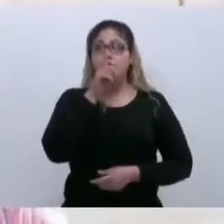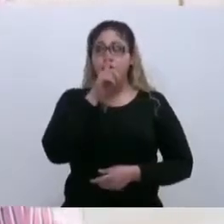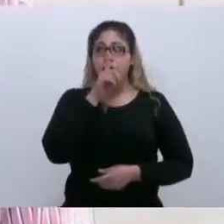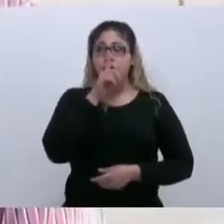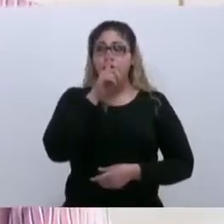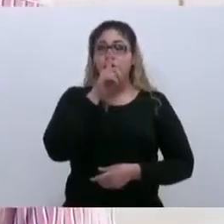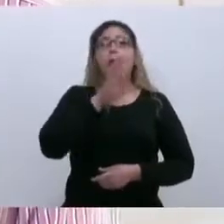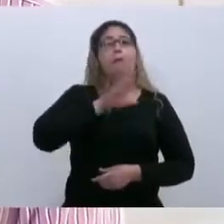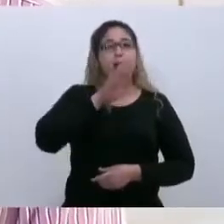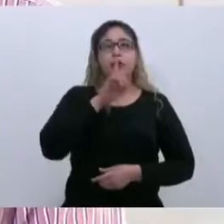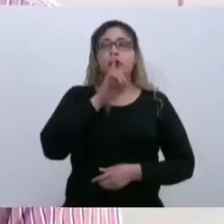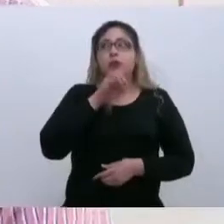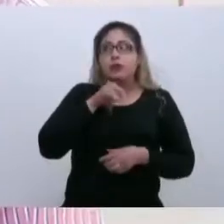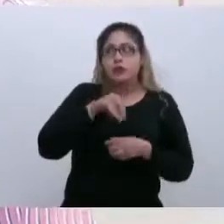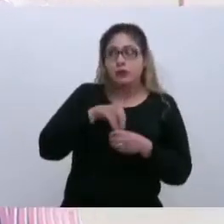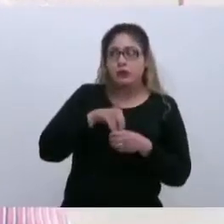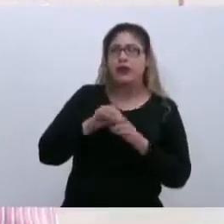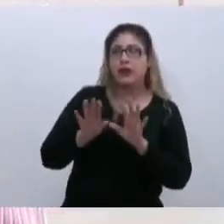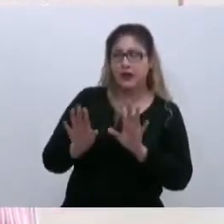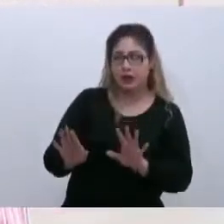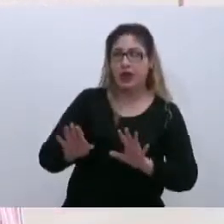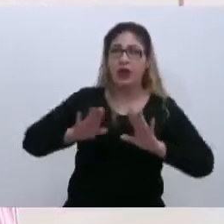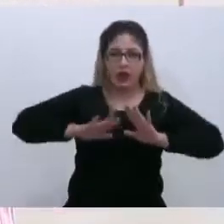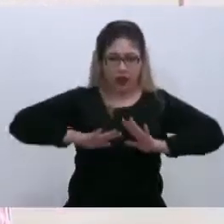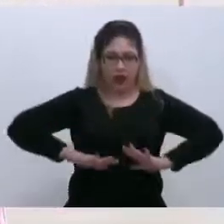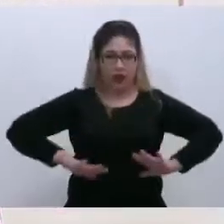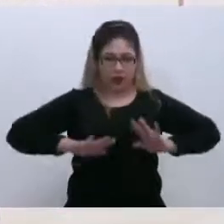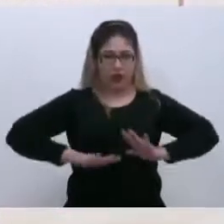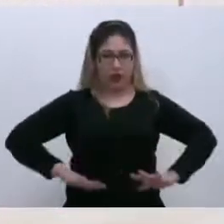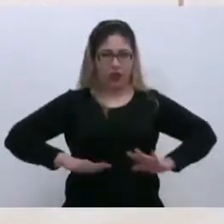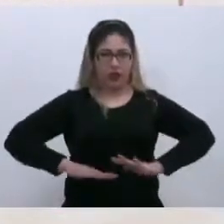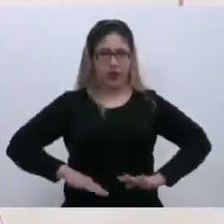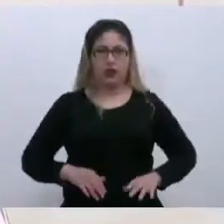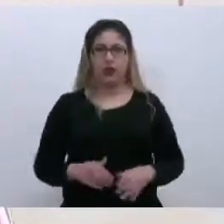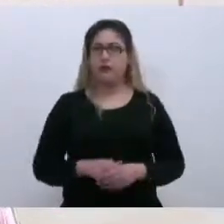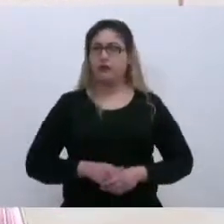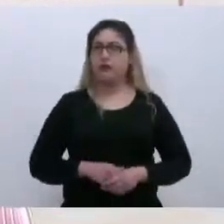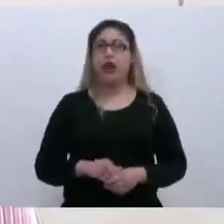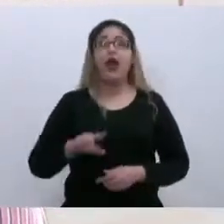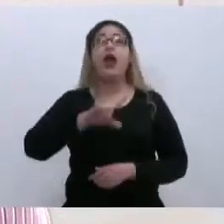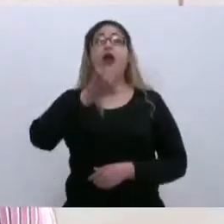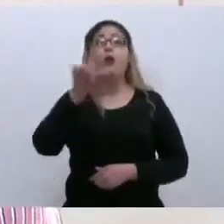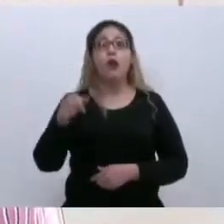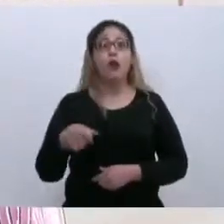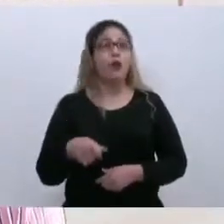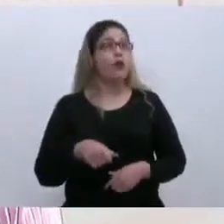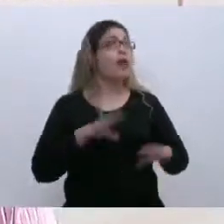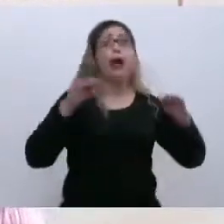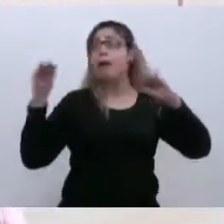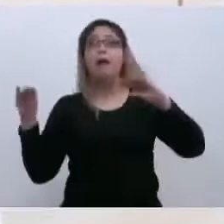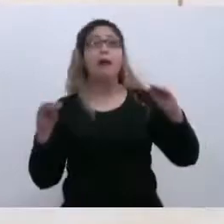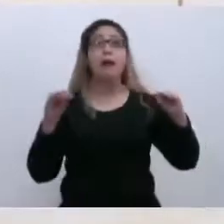para no alebrestar, que no se echen a perder las cosas buenas. Entonces hubo